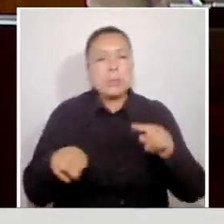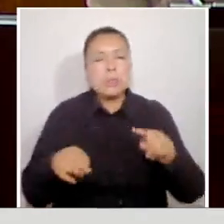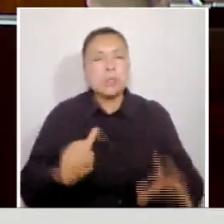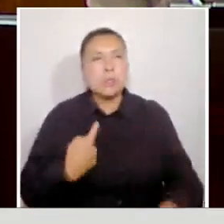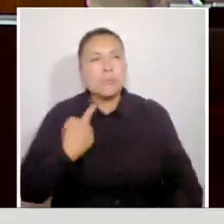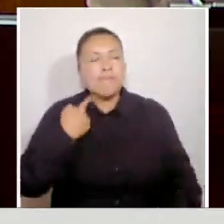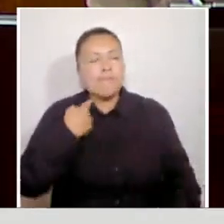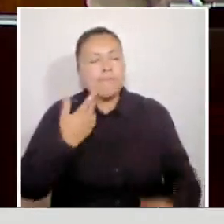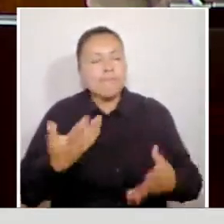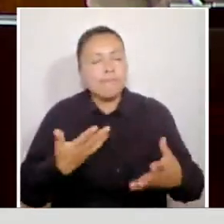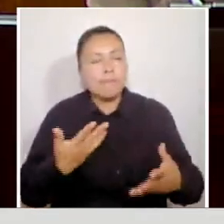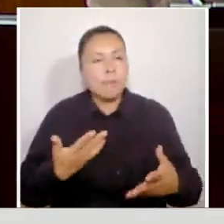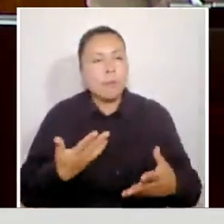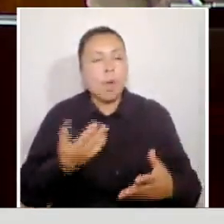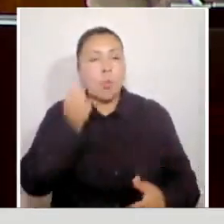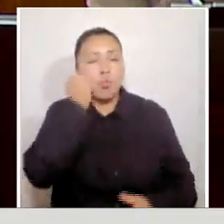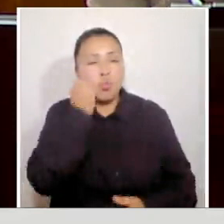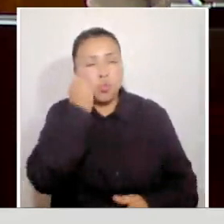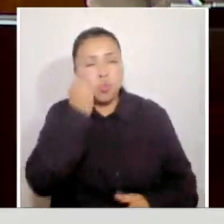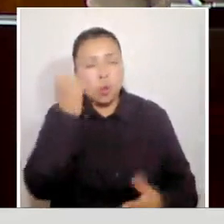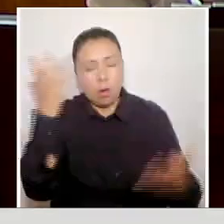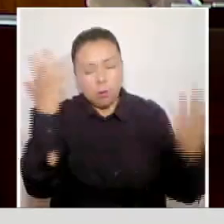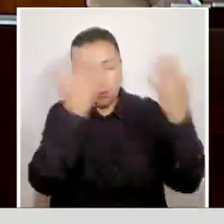afectos y confundiendo